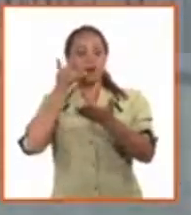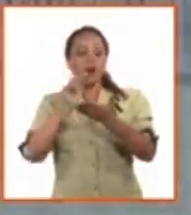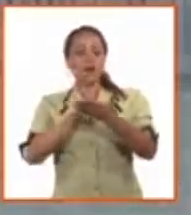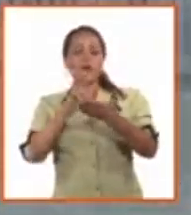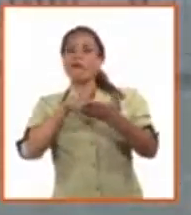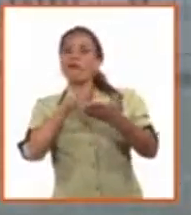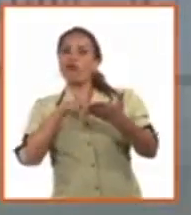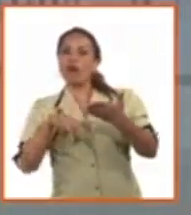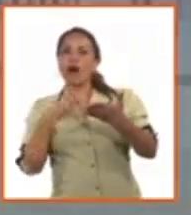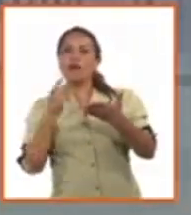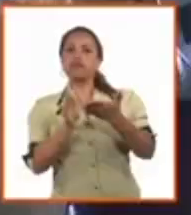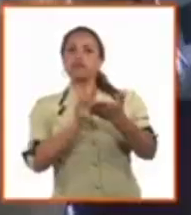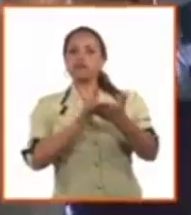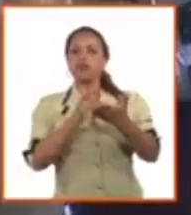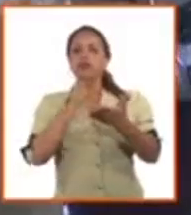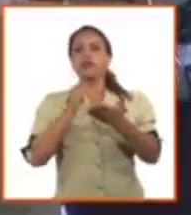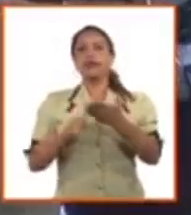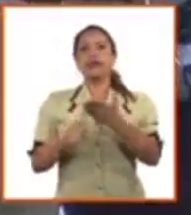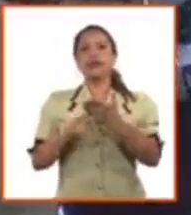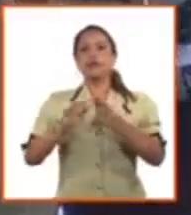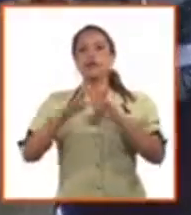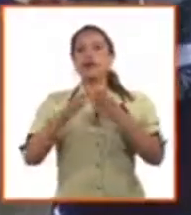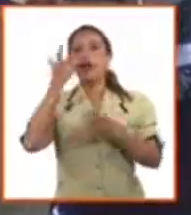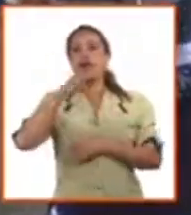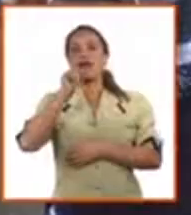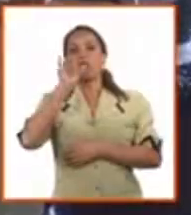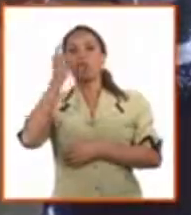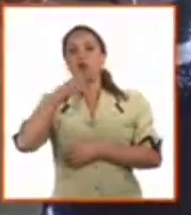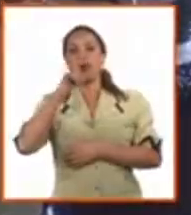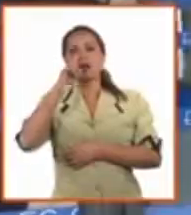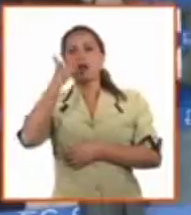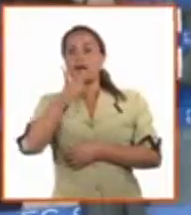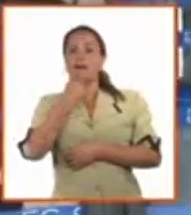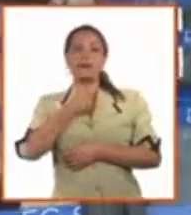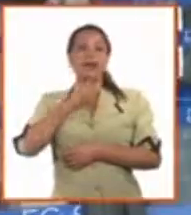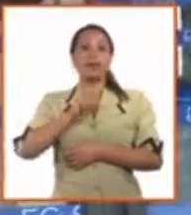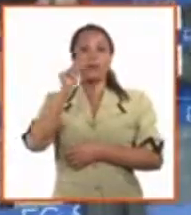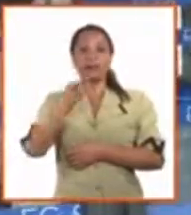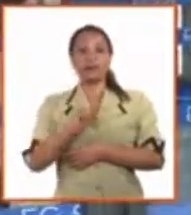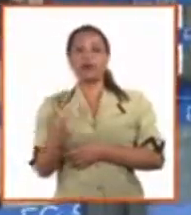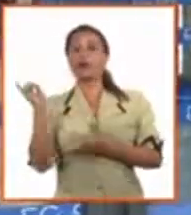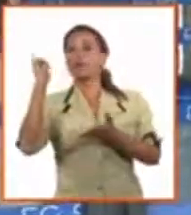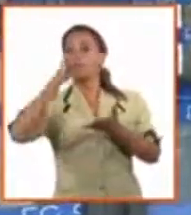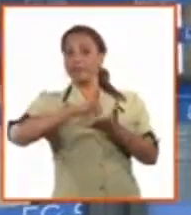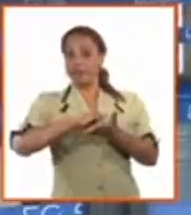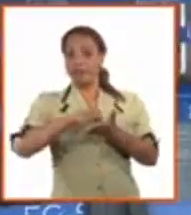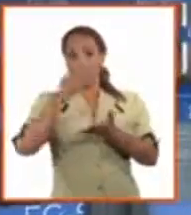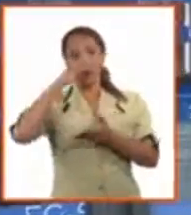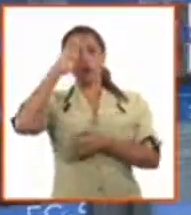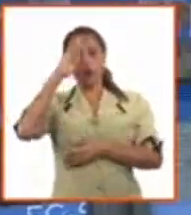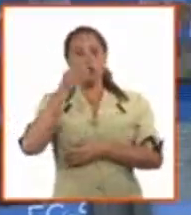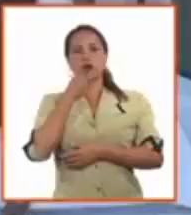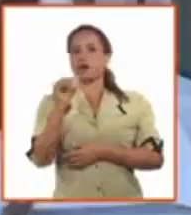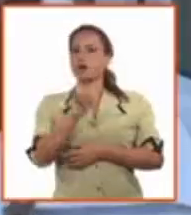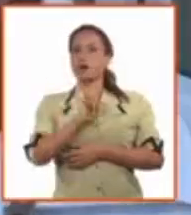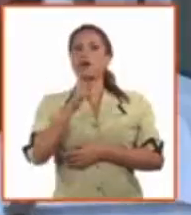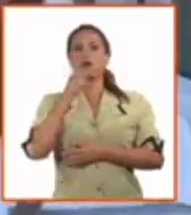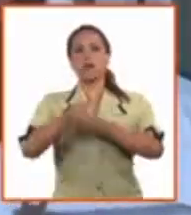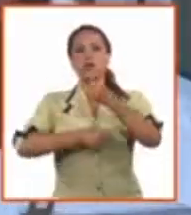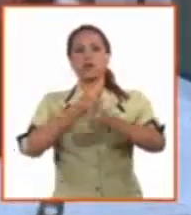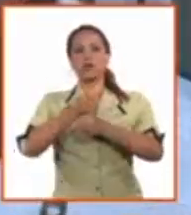e información general migratoria sanitaria y de aduanas de los viajeros que entran por los diferentes puntos de acceso al país